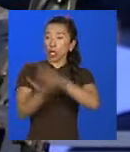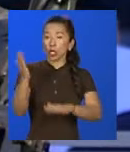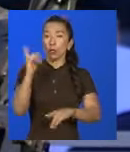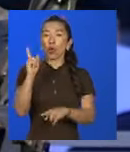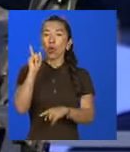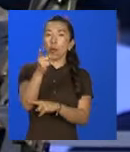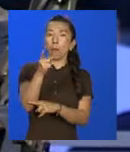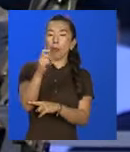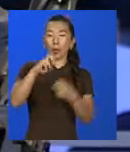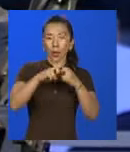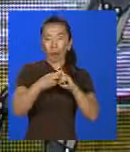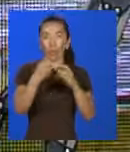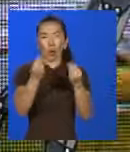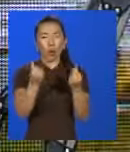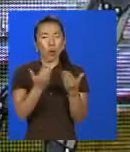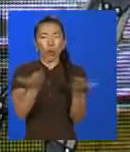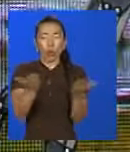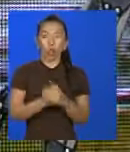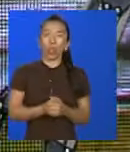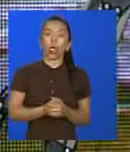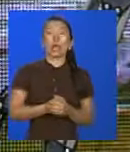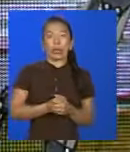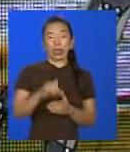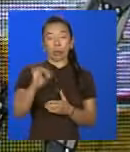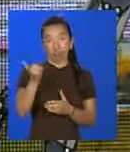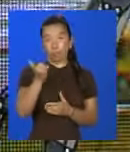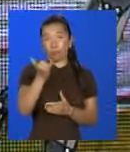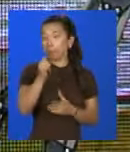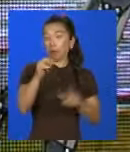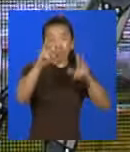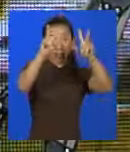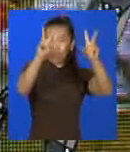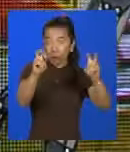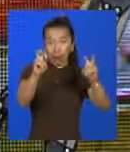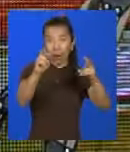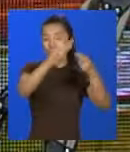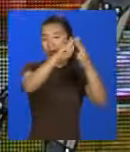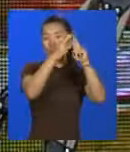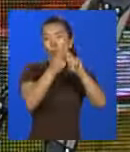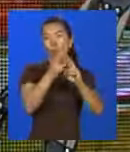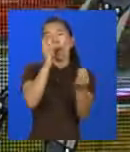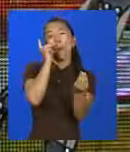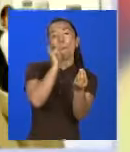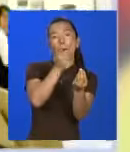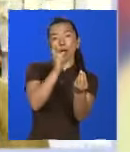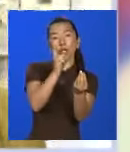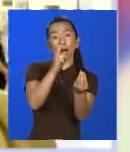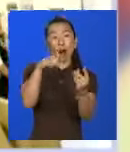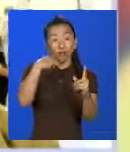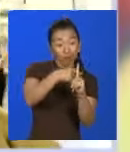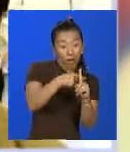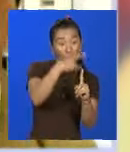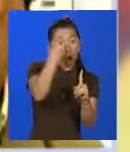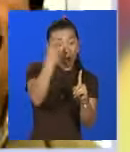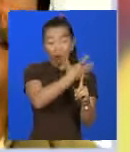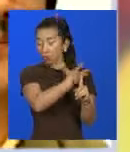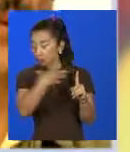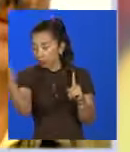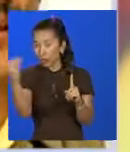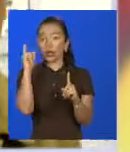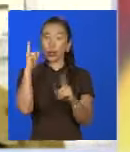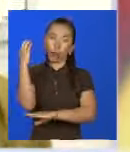No, básicamente, Antonio, la serie cuenta el exilio por razones políticas. Por razones políticas. Por razones políticas. Por eso no lo llamamos diáspora, porque